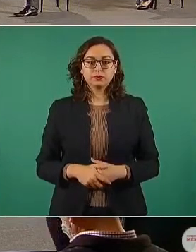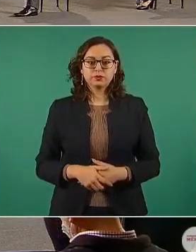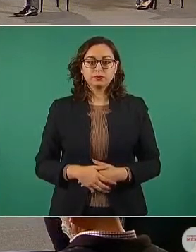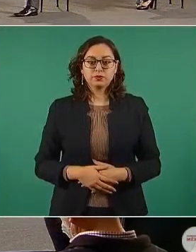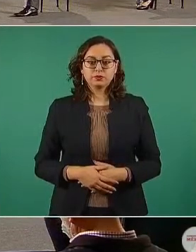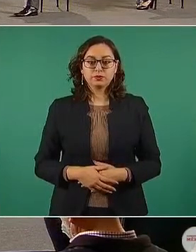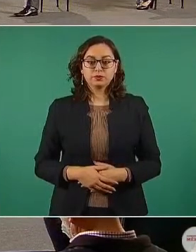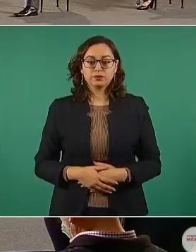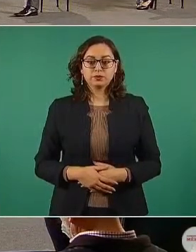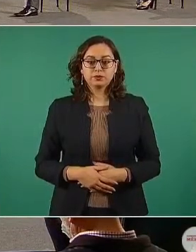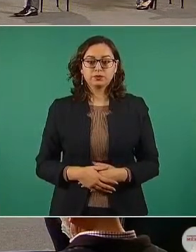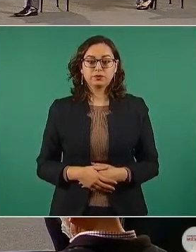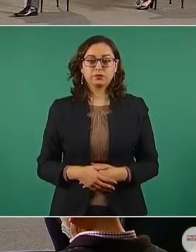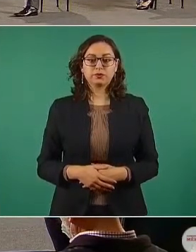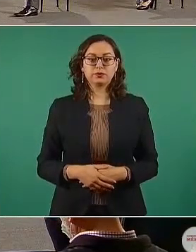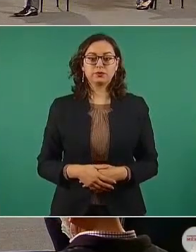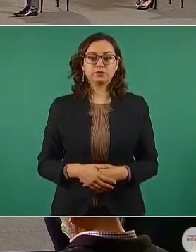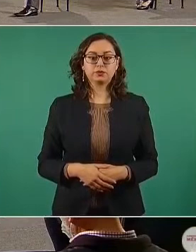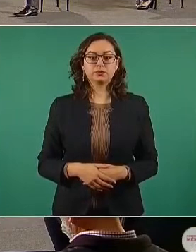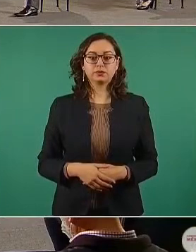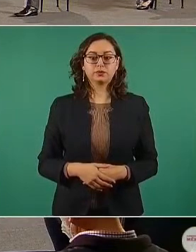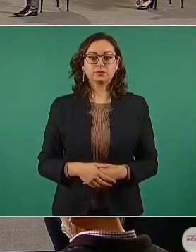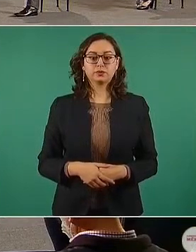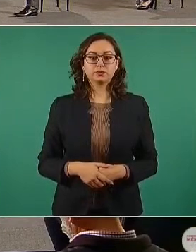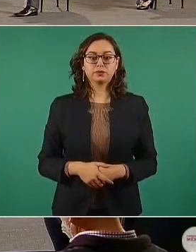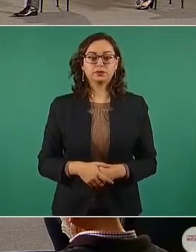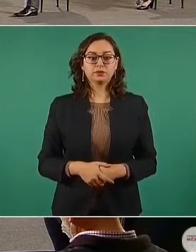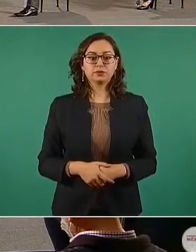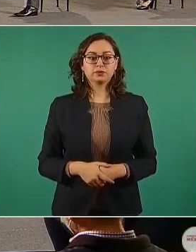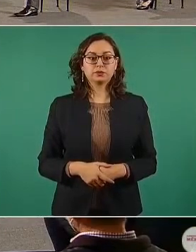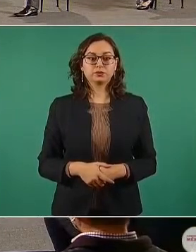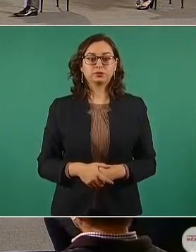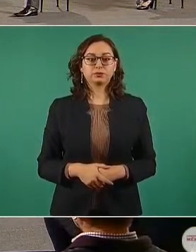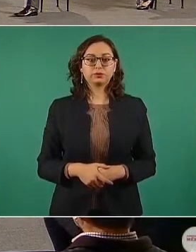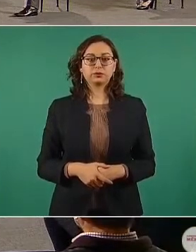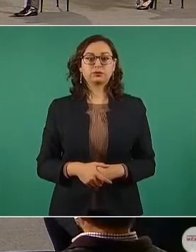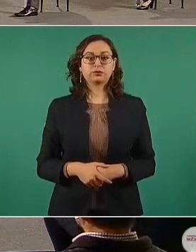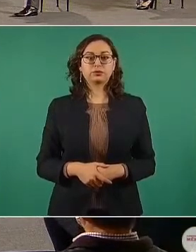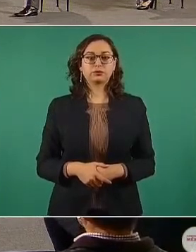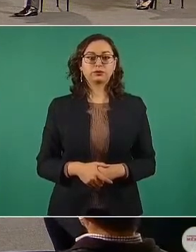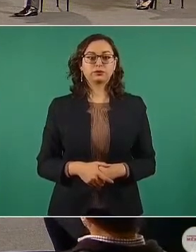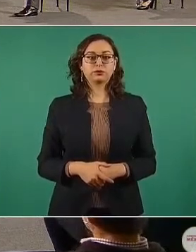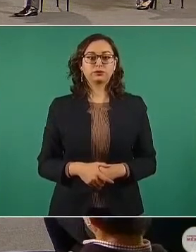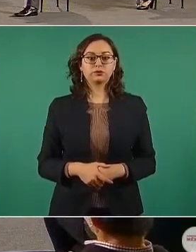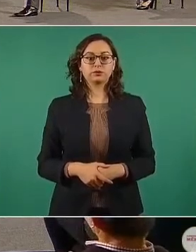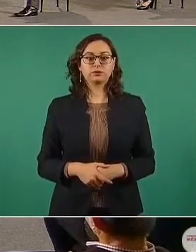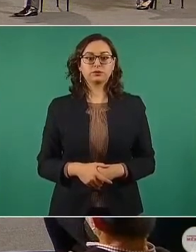Efectivamente, estamos en un día histórico en la educación en México.